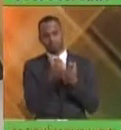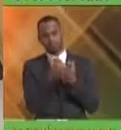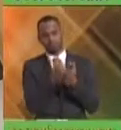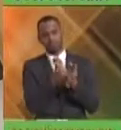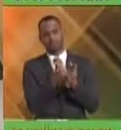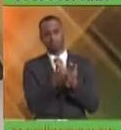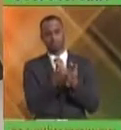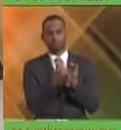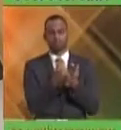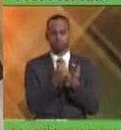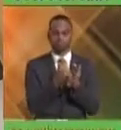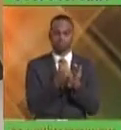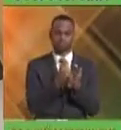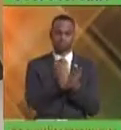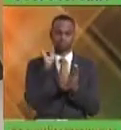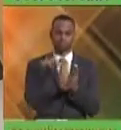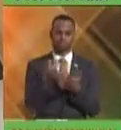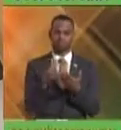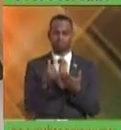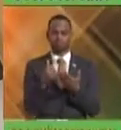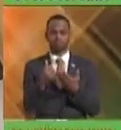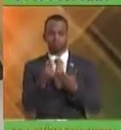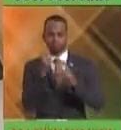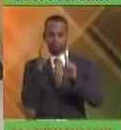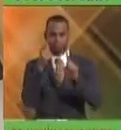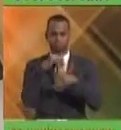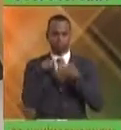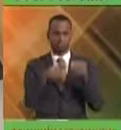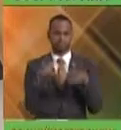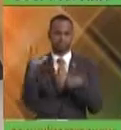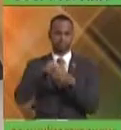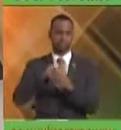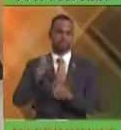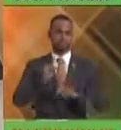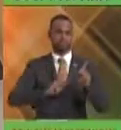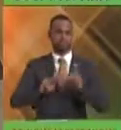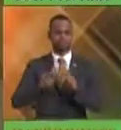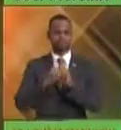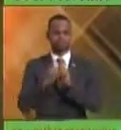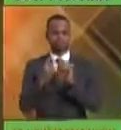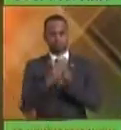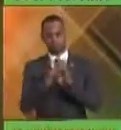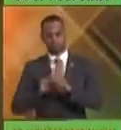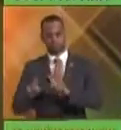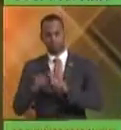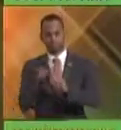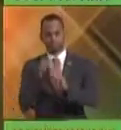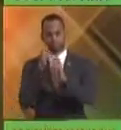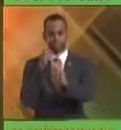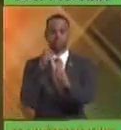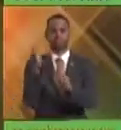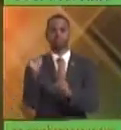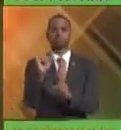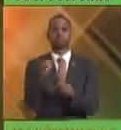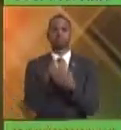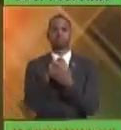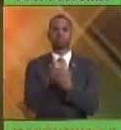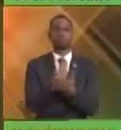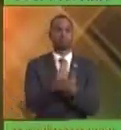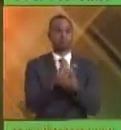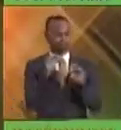a que ya que tenemos esos objetivos con la inclusión de personas con discapacidad en los diferentes objetivos ayuda también a